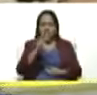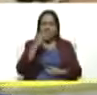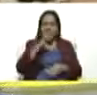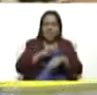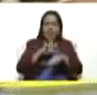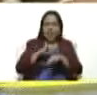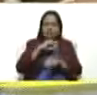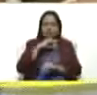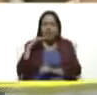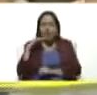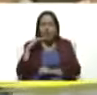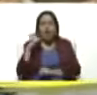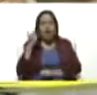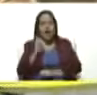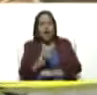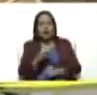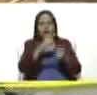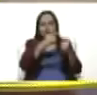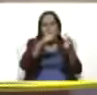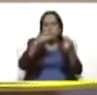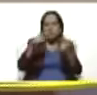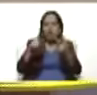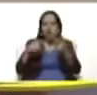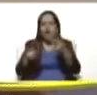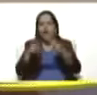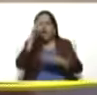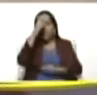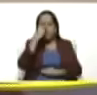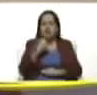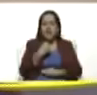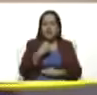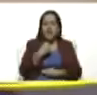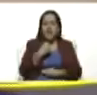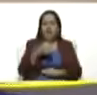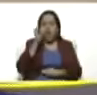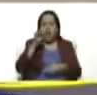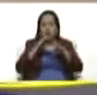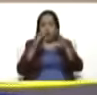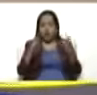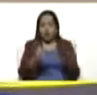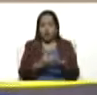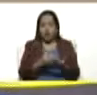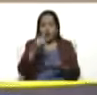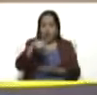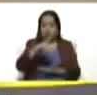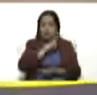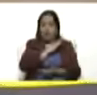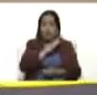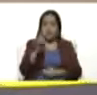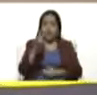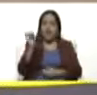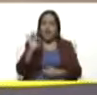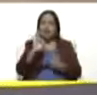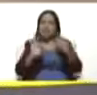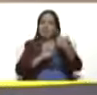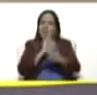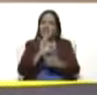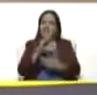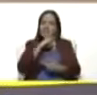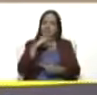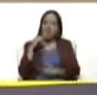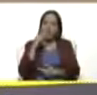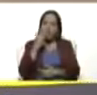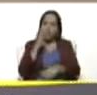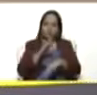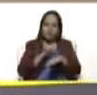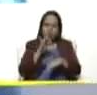que definen los perfiles del café en el mundo. Y el café venezolano tiene esos tres sabores.